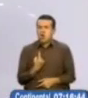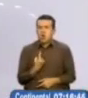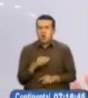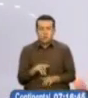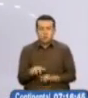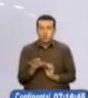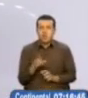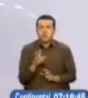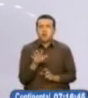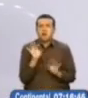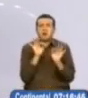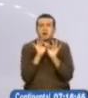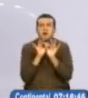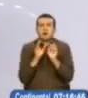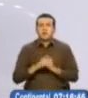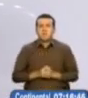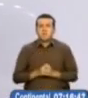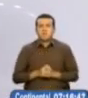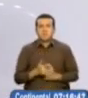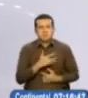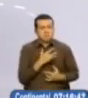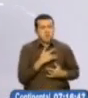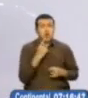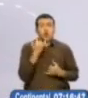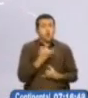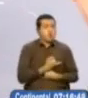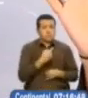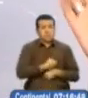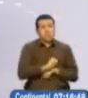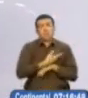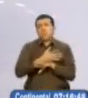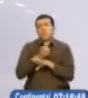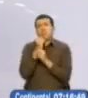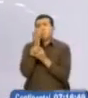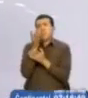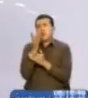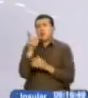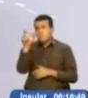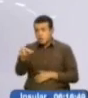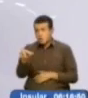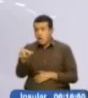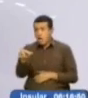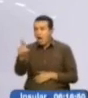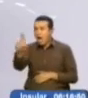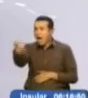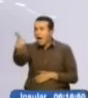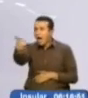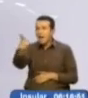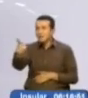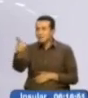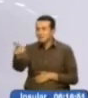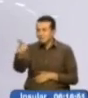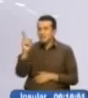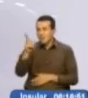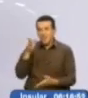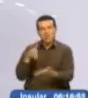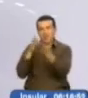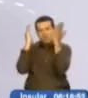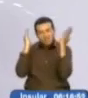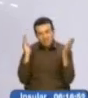para comunicar todo lo que sintieron todo el día e irse contra la persona que es más fácil juzgar a la orden del día,